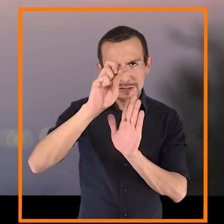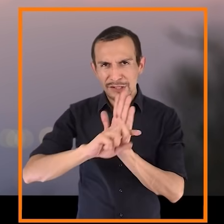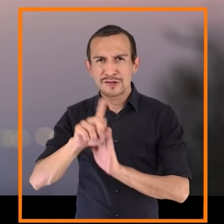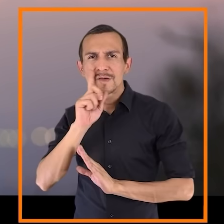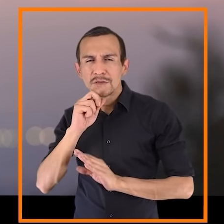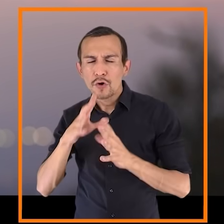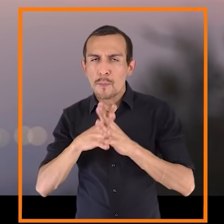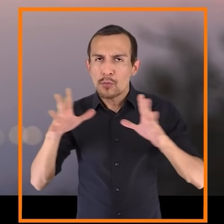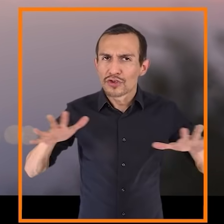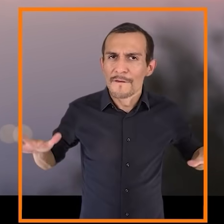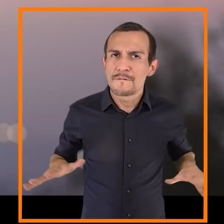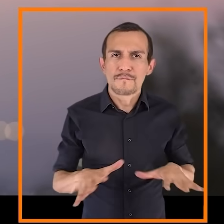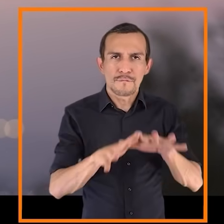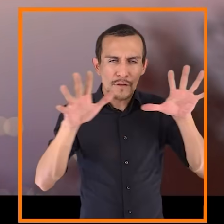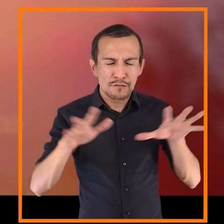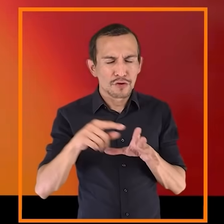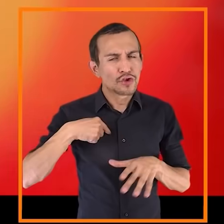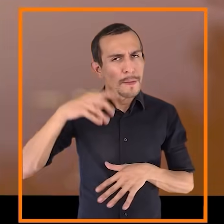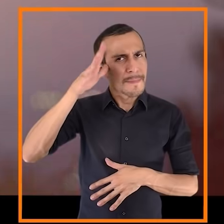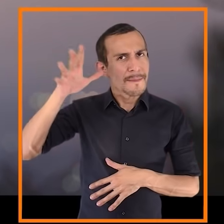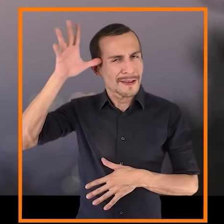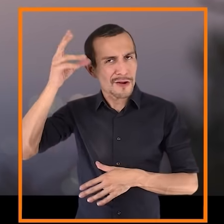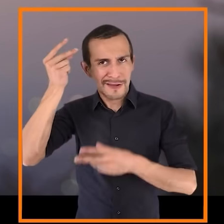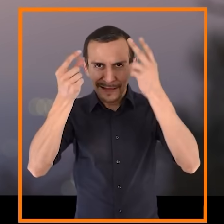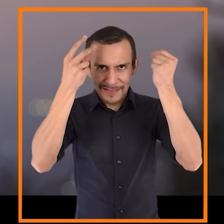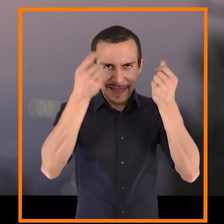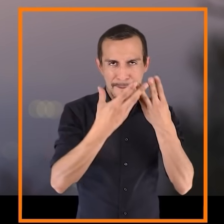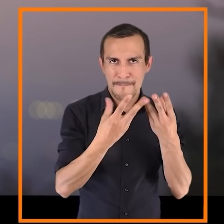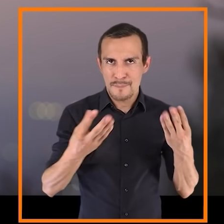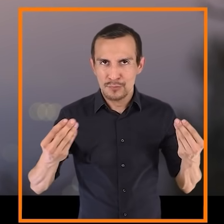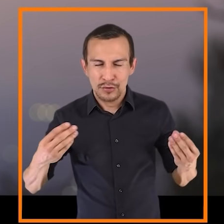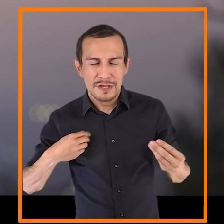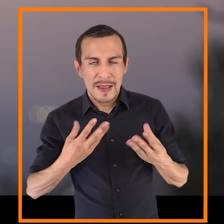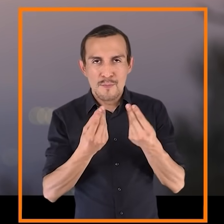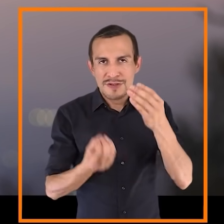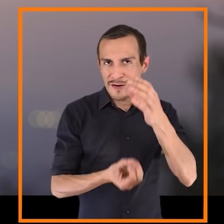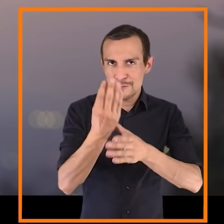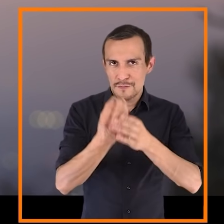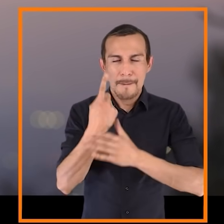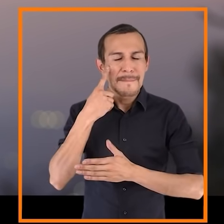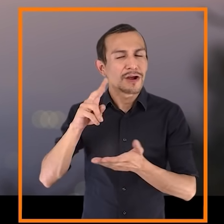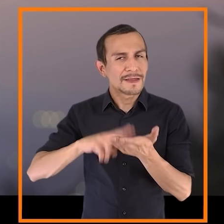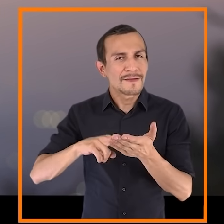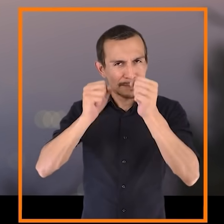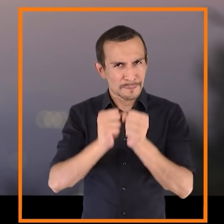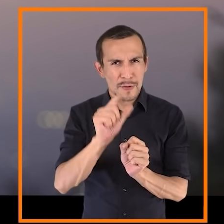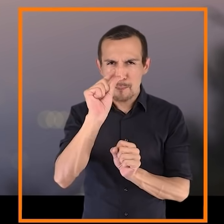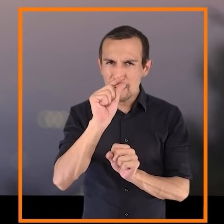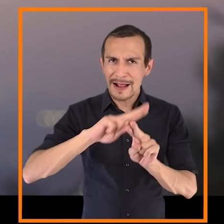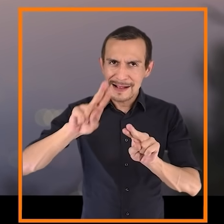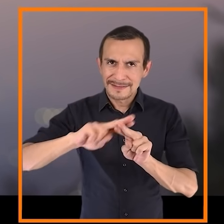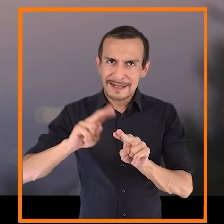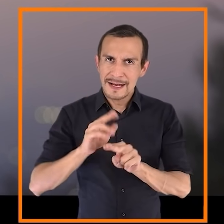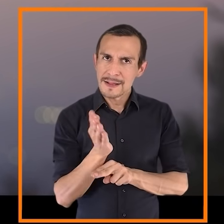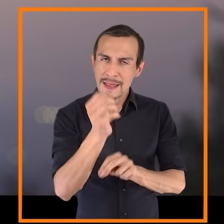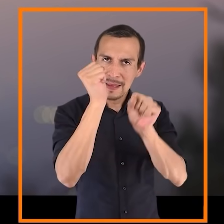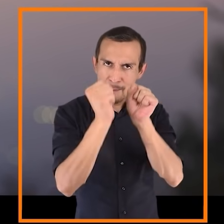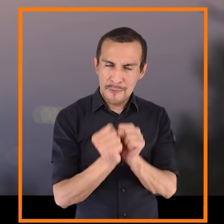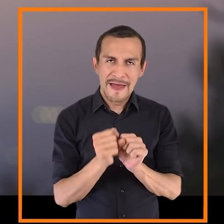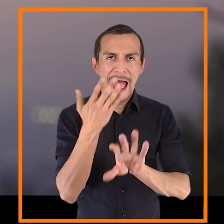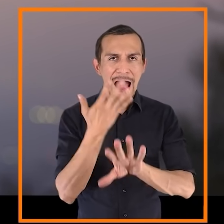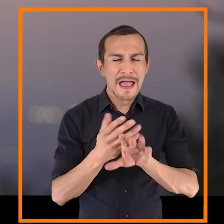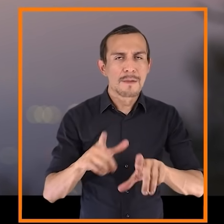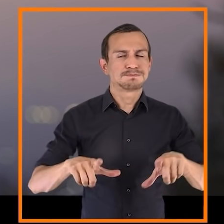proyectos que vienen con mucho esfuerzo. Me imagino que ideas hay muchas y muchas innovadoras, pero que realmente se puedan poner en práctica y que